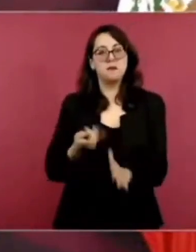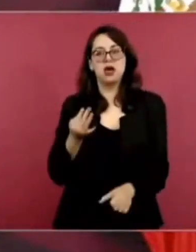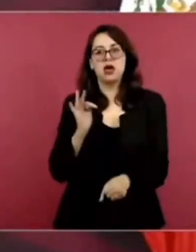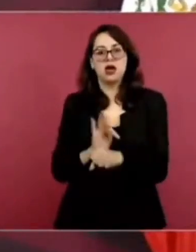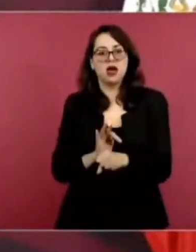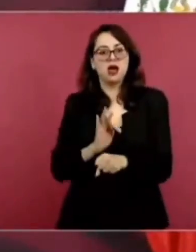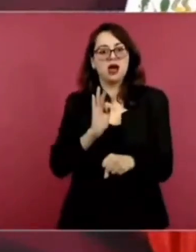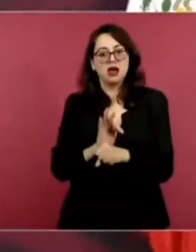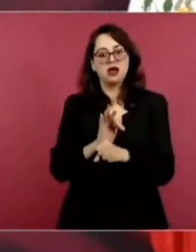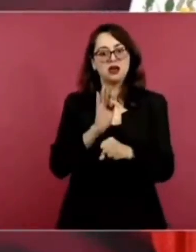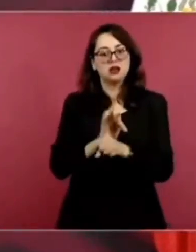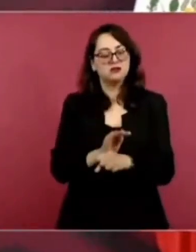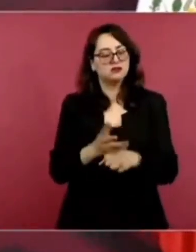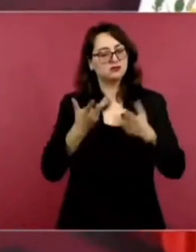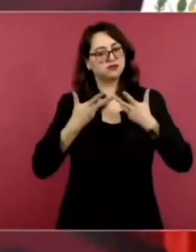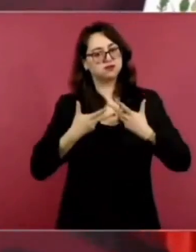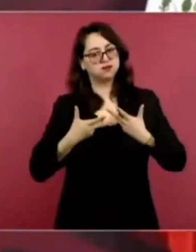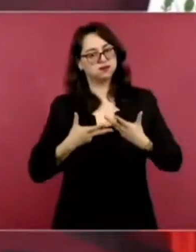todos